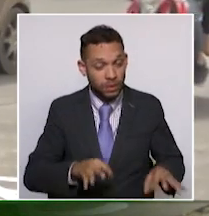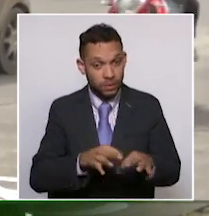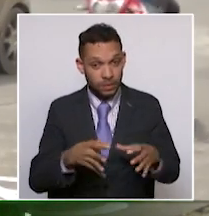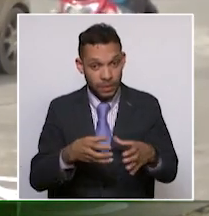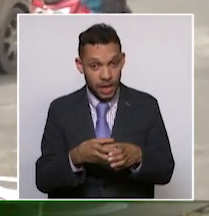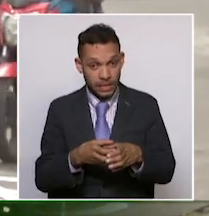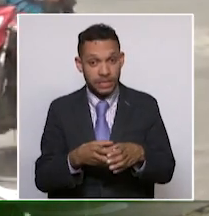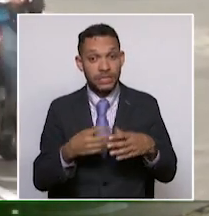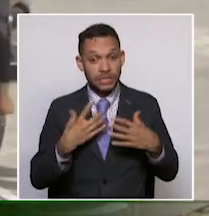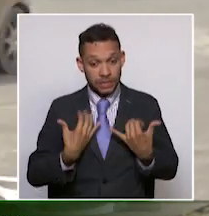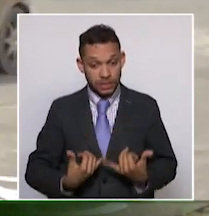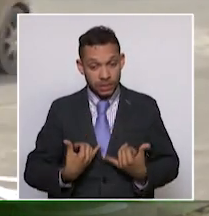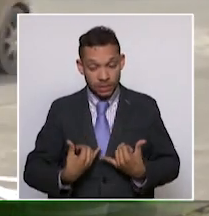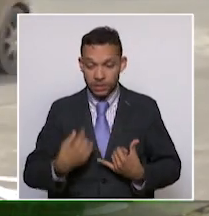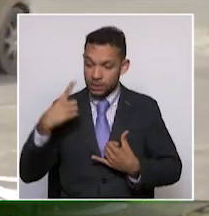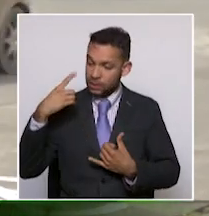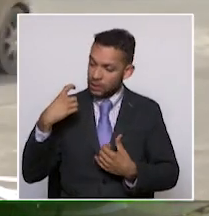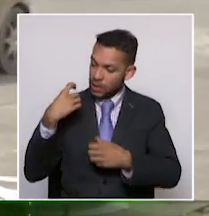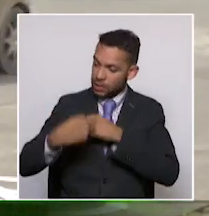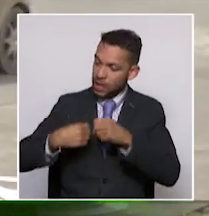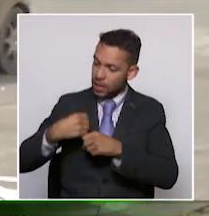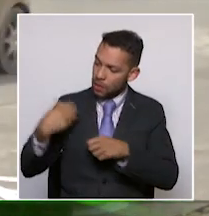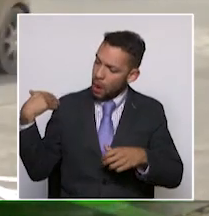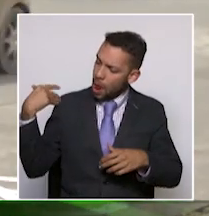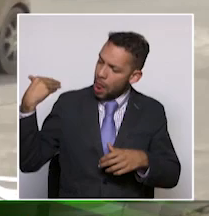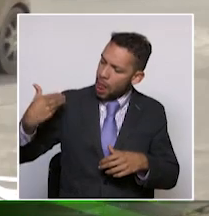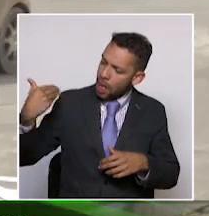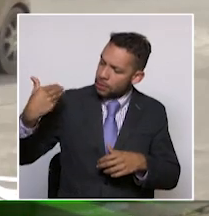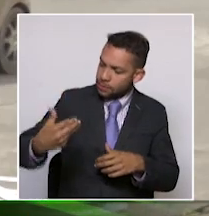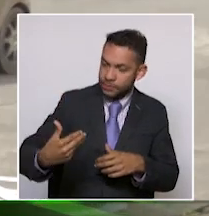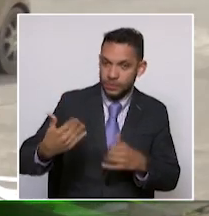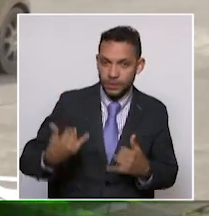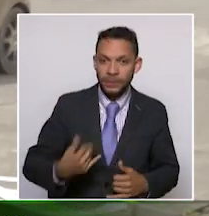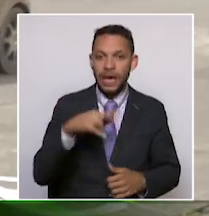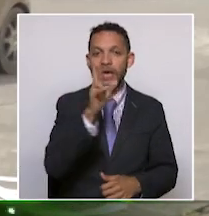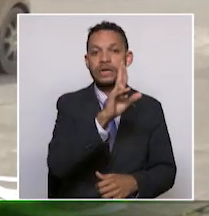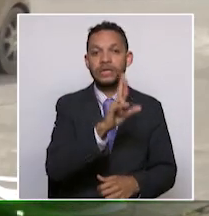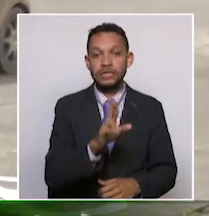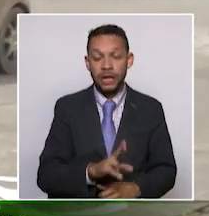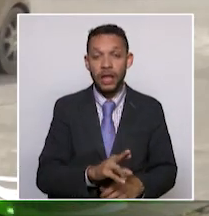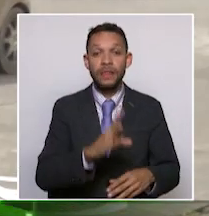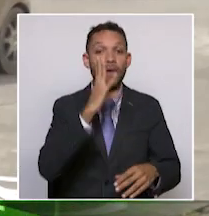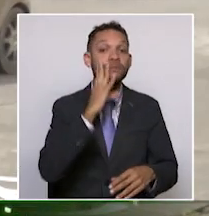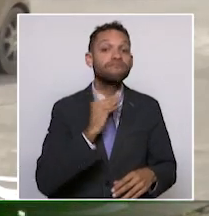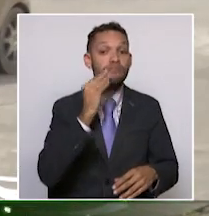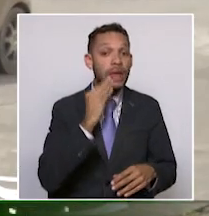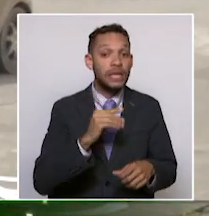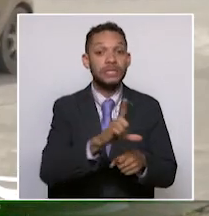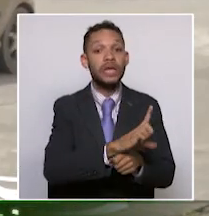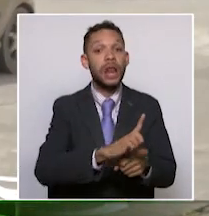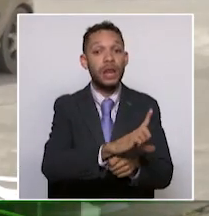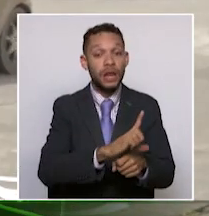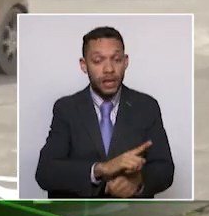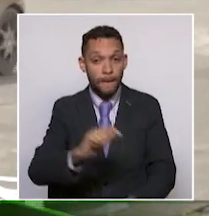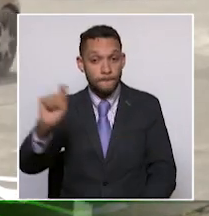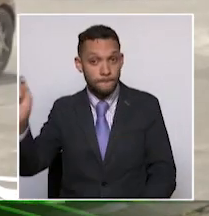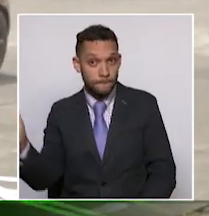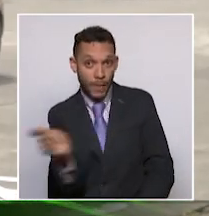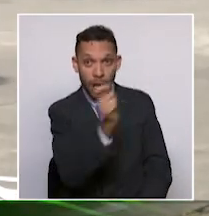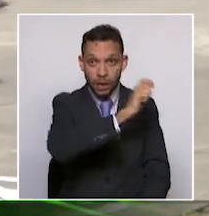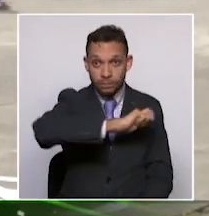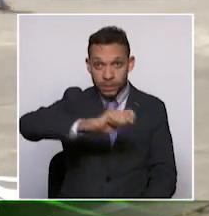estos 6 años. Llevamos más de 12 futuros en Pereira. O sea, Risaralda es una liga que se ha caracterizado por hacer torneos